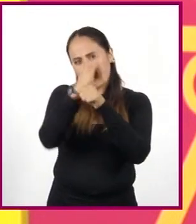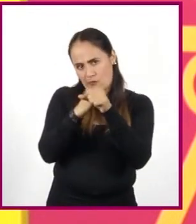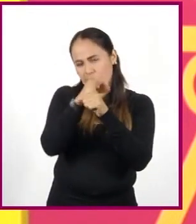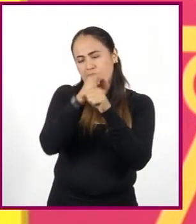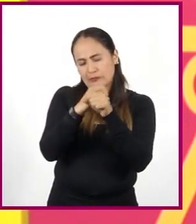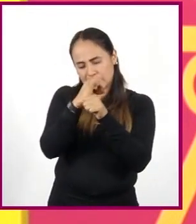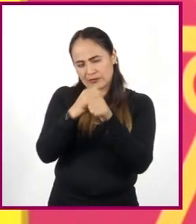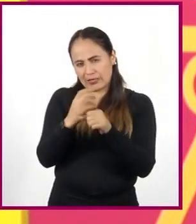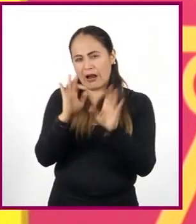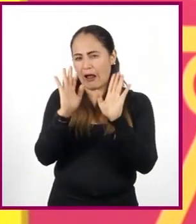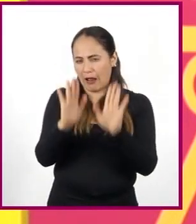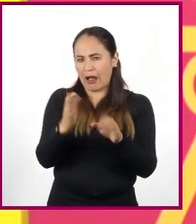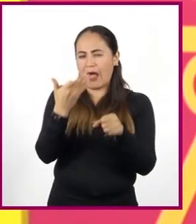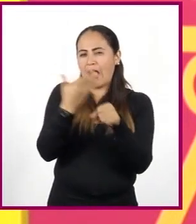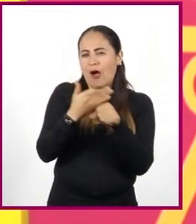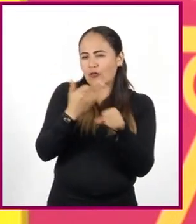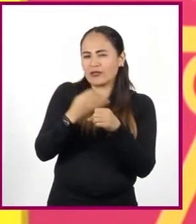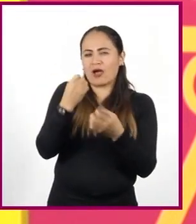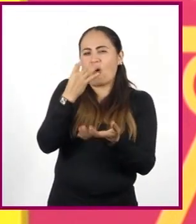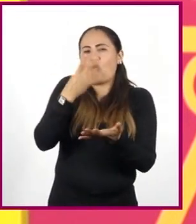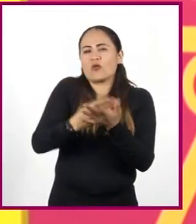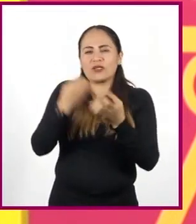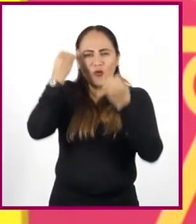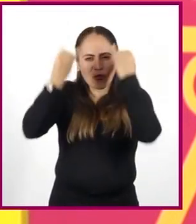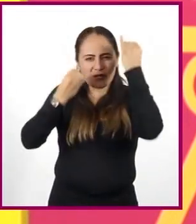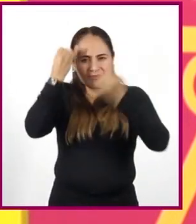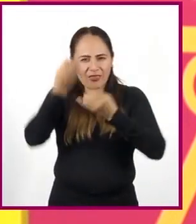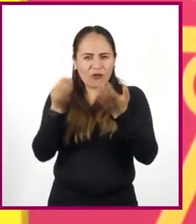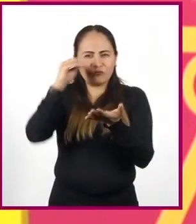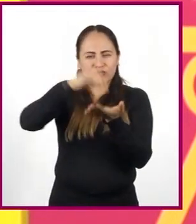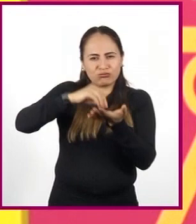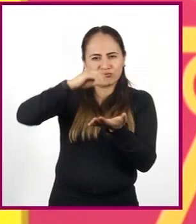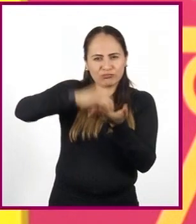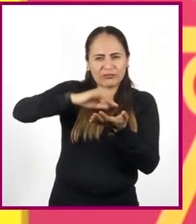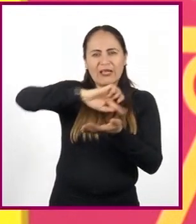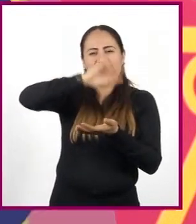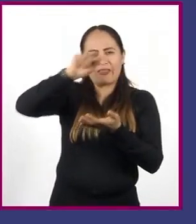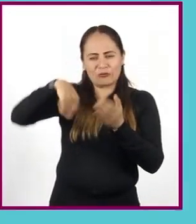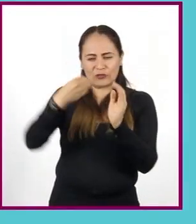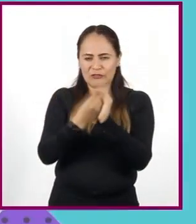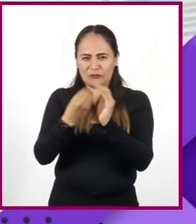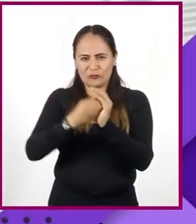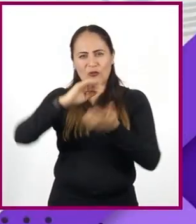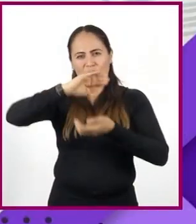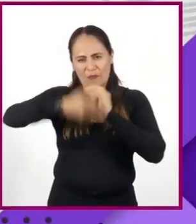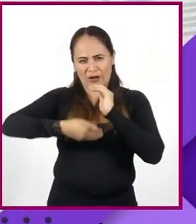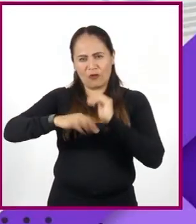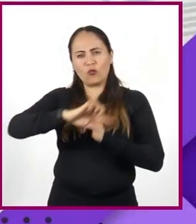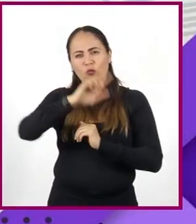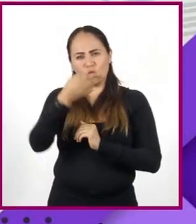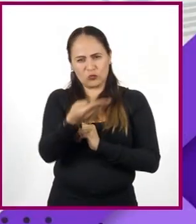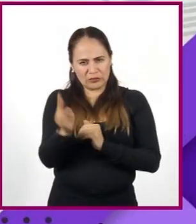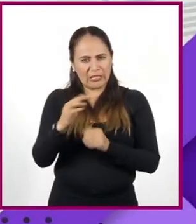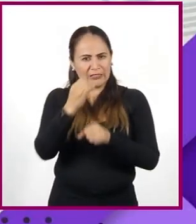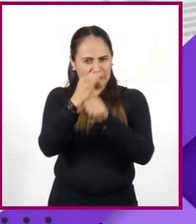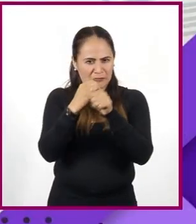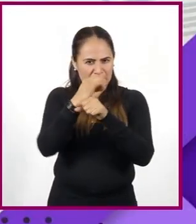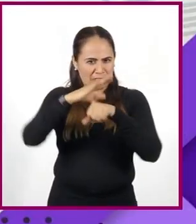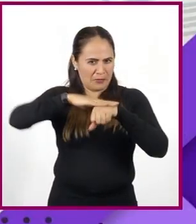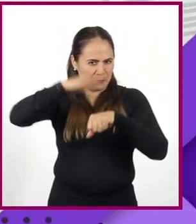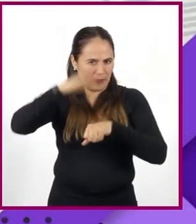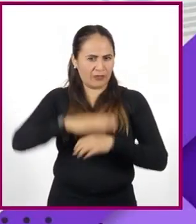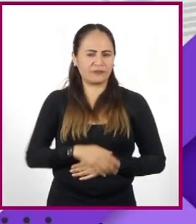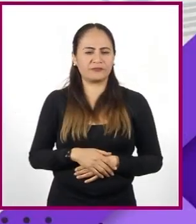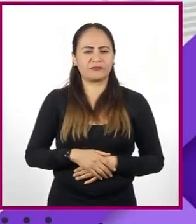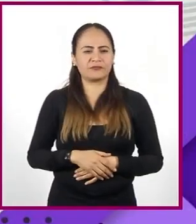momento, trabajaremos algunas ideas que podrán enriquecer al término de la sesión. Tomen su libreta o